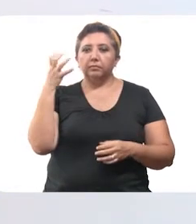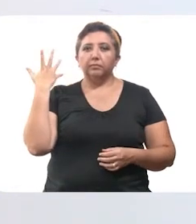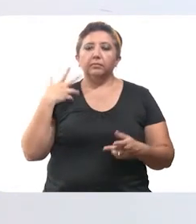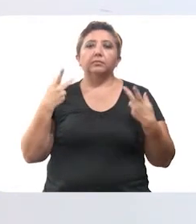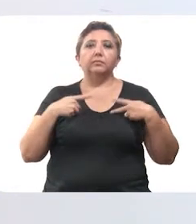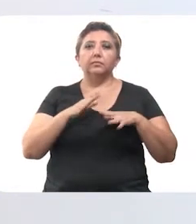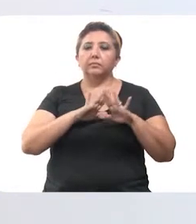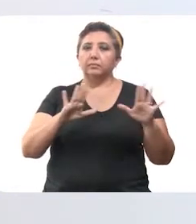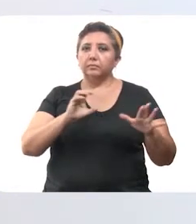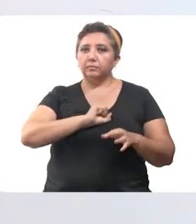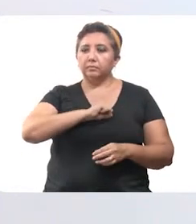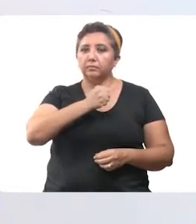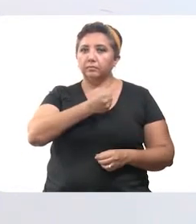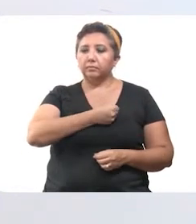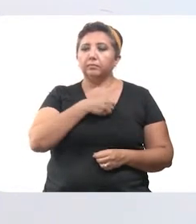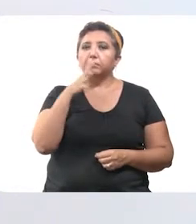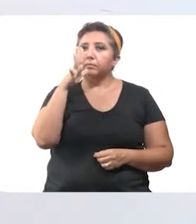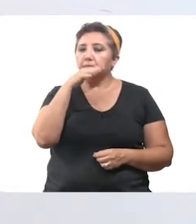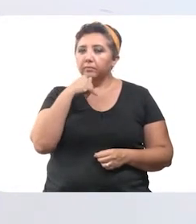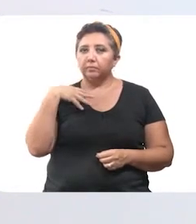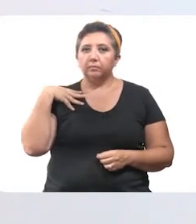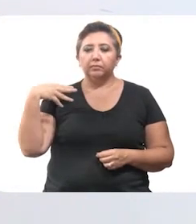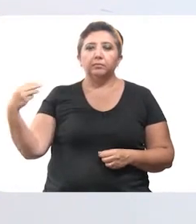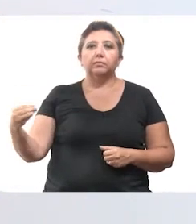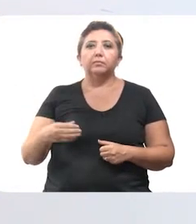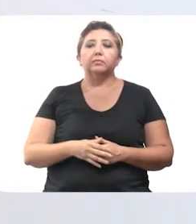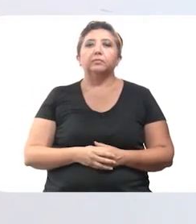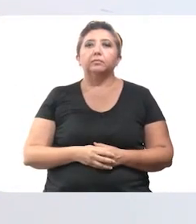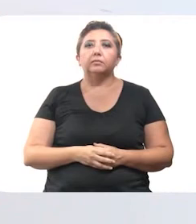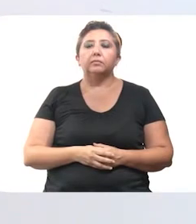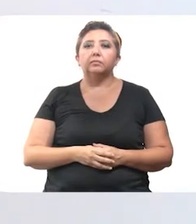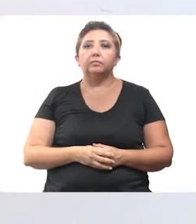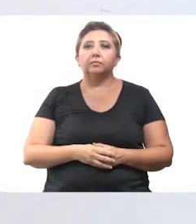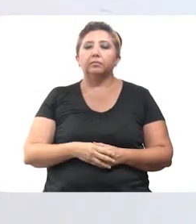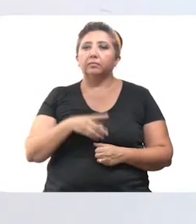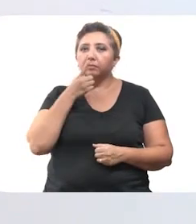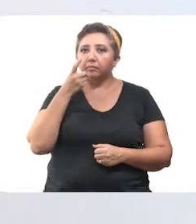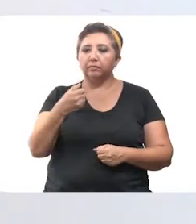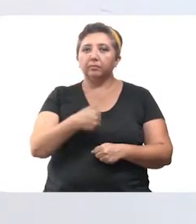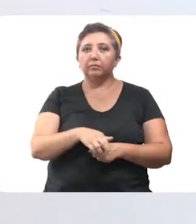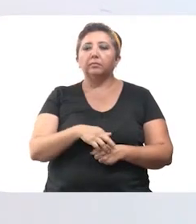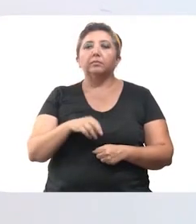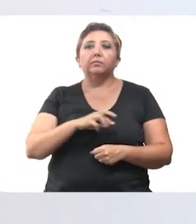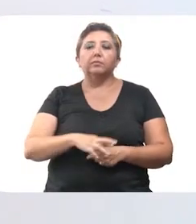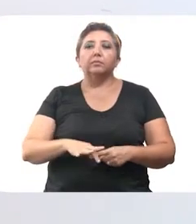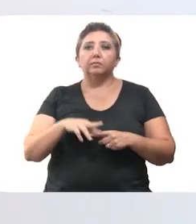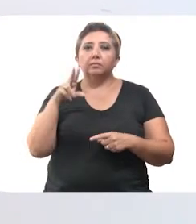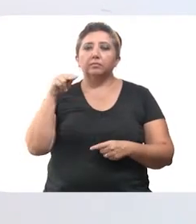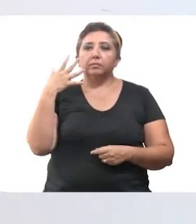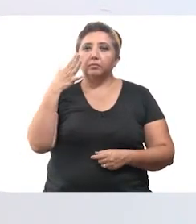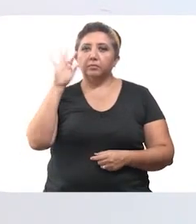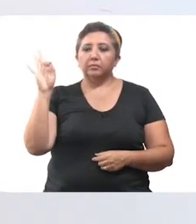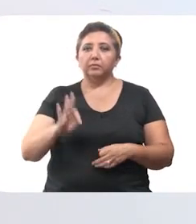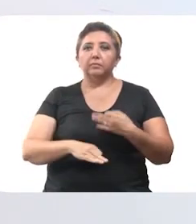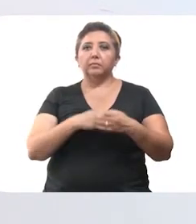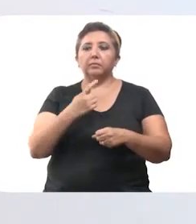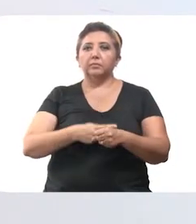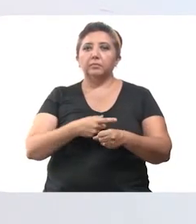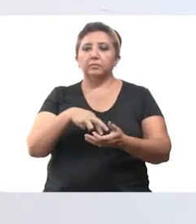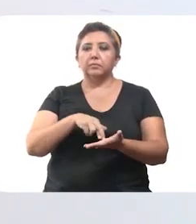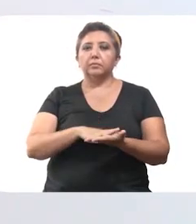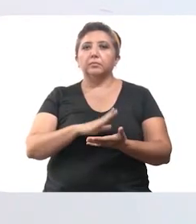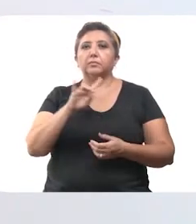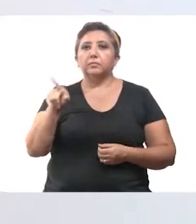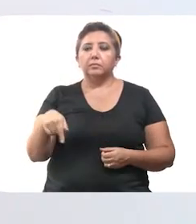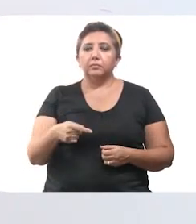38.410 pacientes ya se recuperaron, no presentan síntomas ni pueden contagiar. Esta cifra representa el 85% del total de